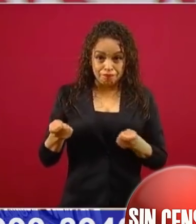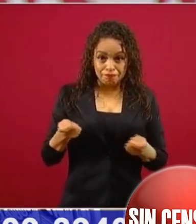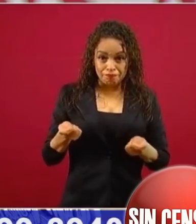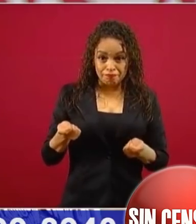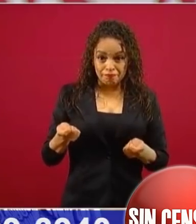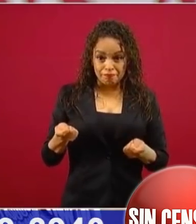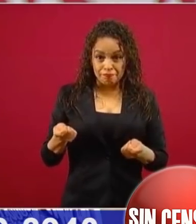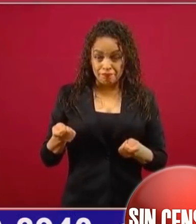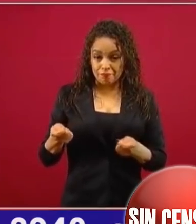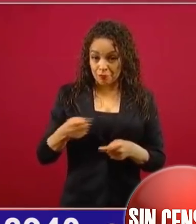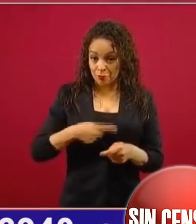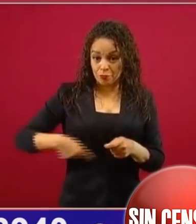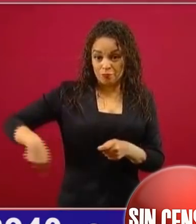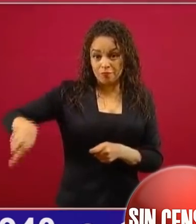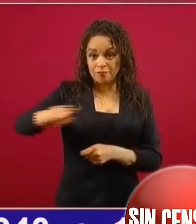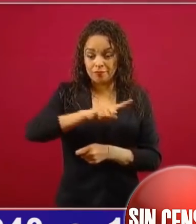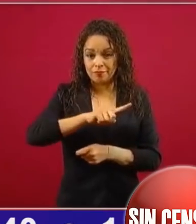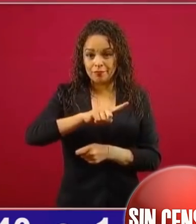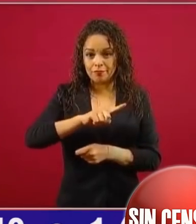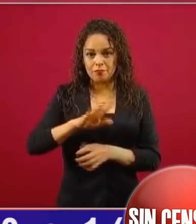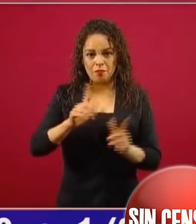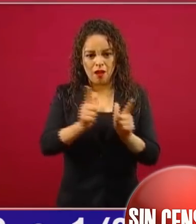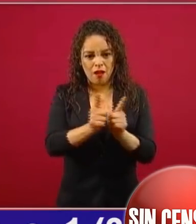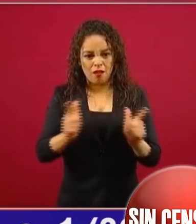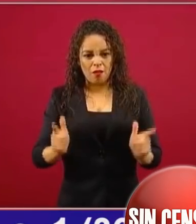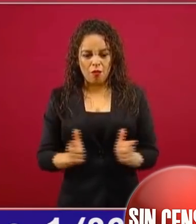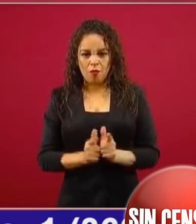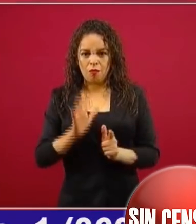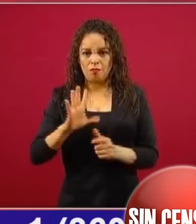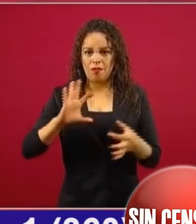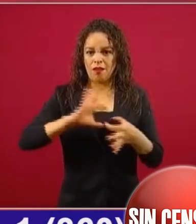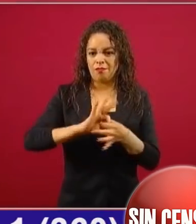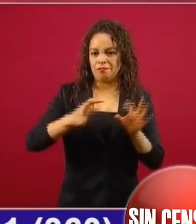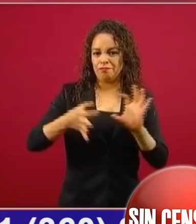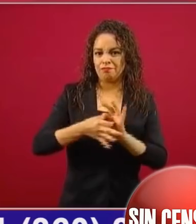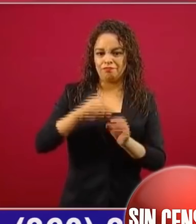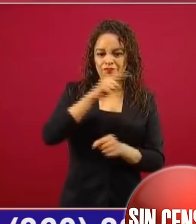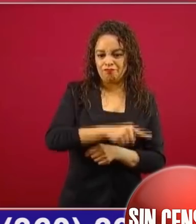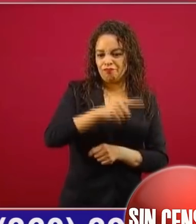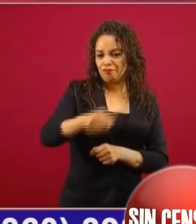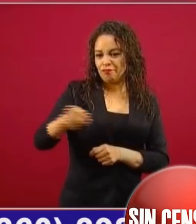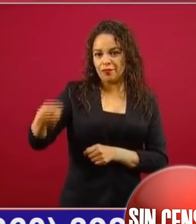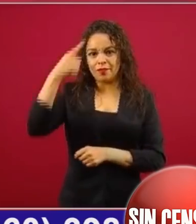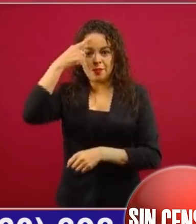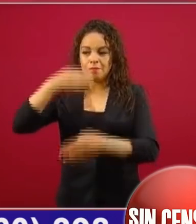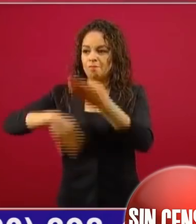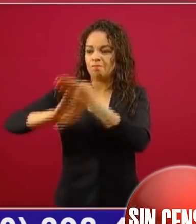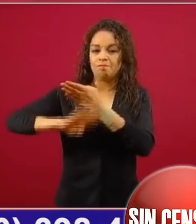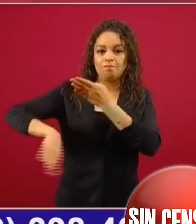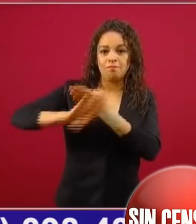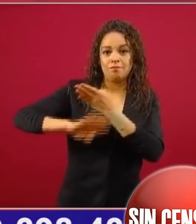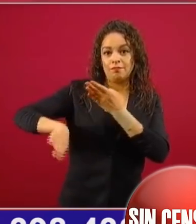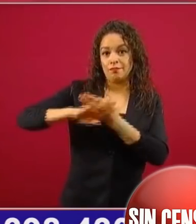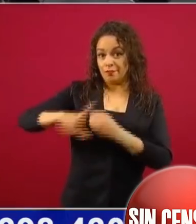todas esas cadenas que arman para atacar al gobierno,